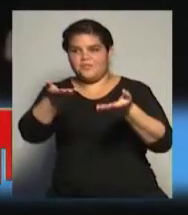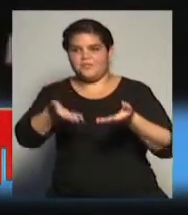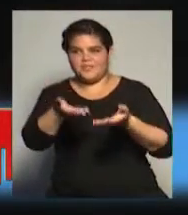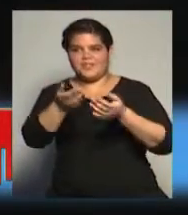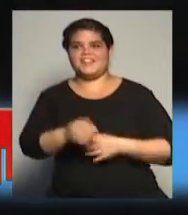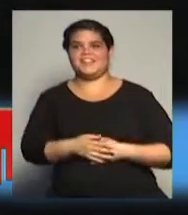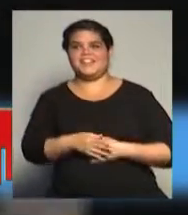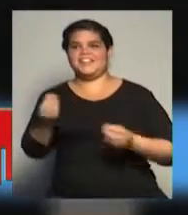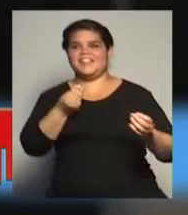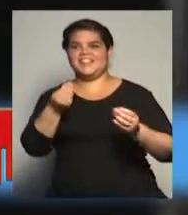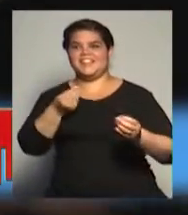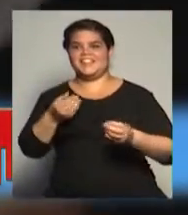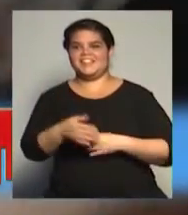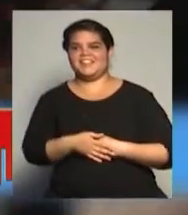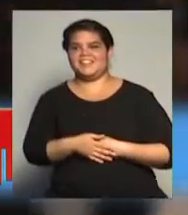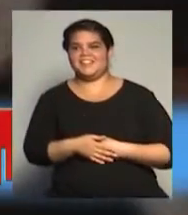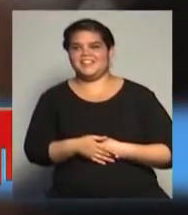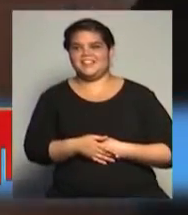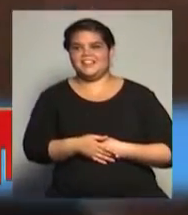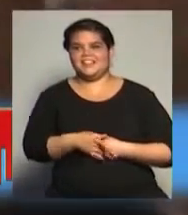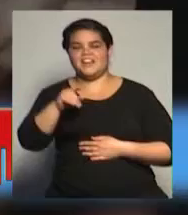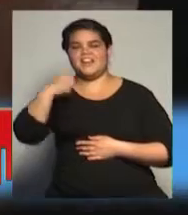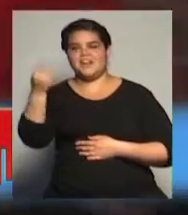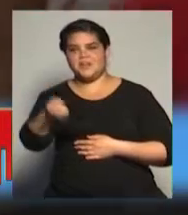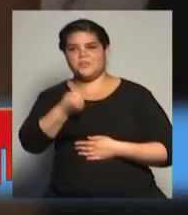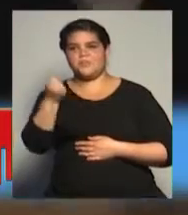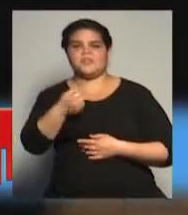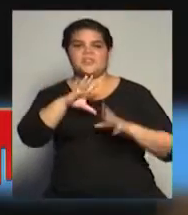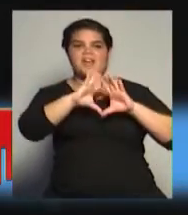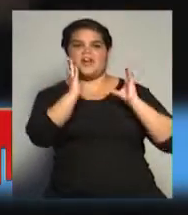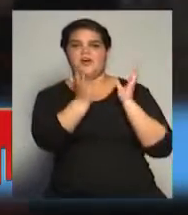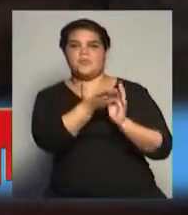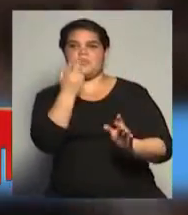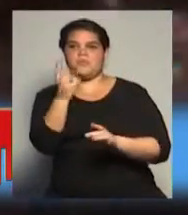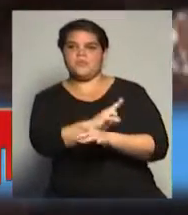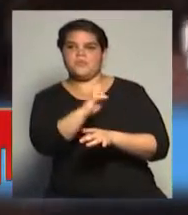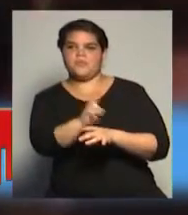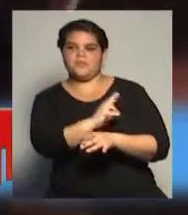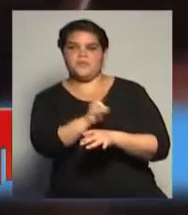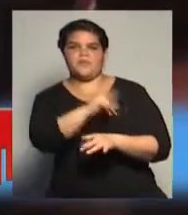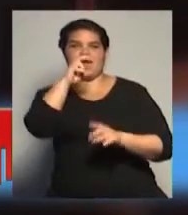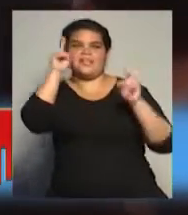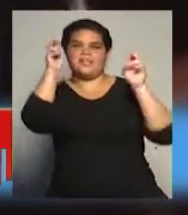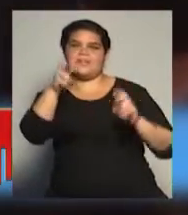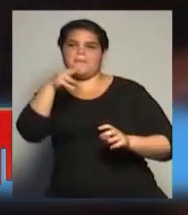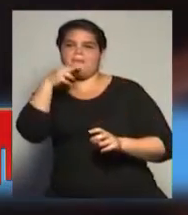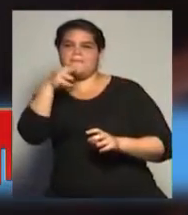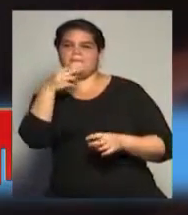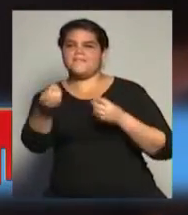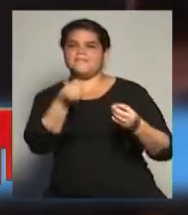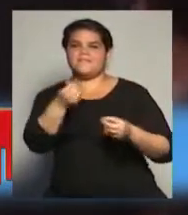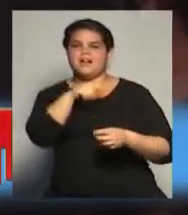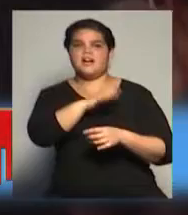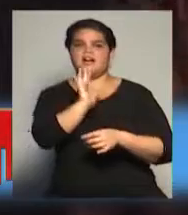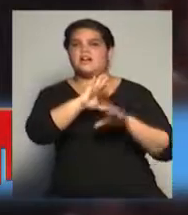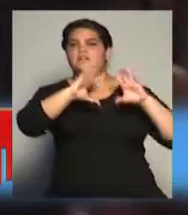hace referencia, o se la conoce como la encíclica verde o ecologista, donde habla del cuidado del